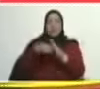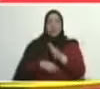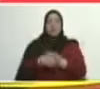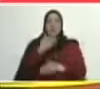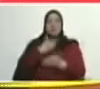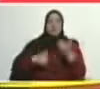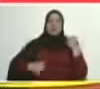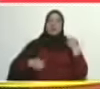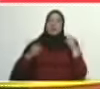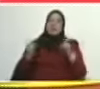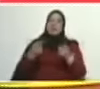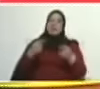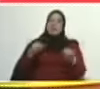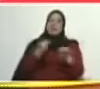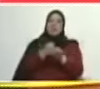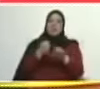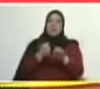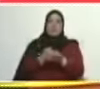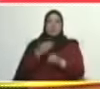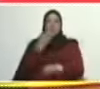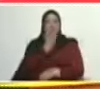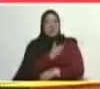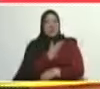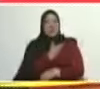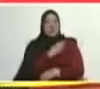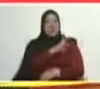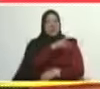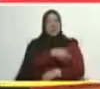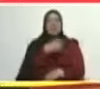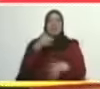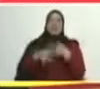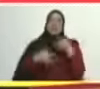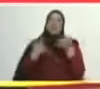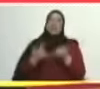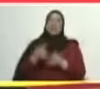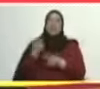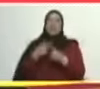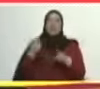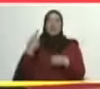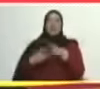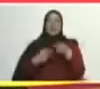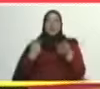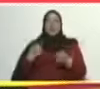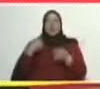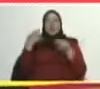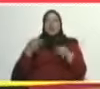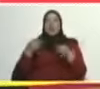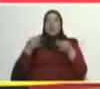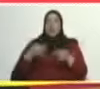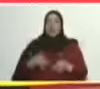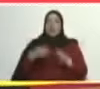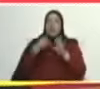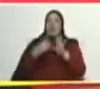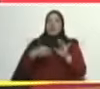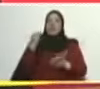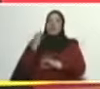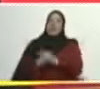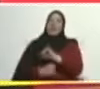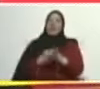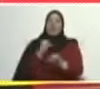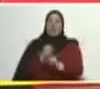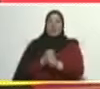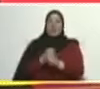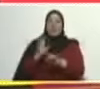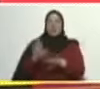escalada de violencia en la Franja de Gaza, alertando la ya evidente violación de las normas del derecho internacional y